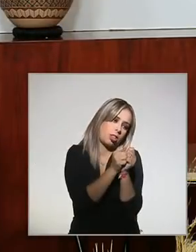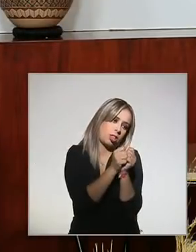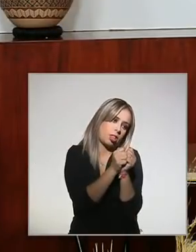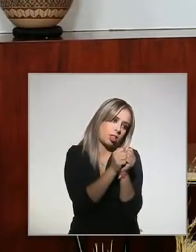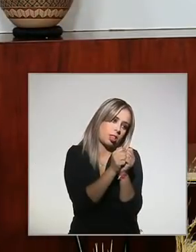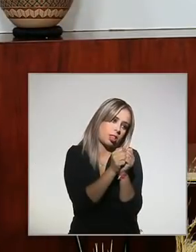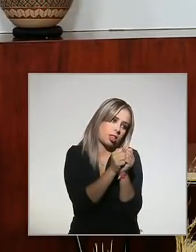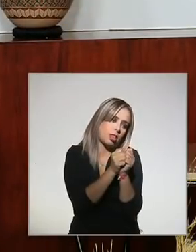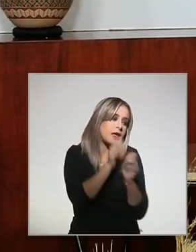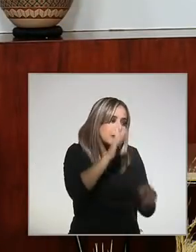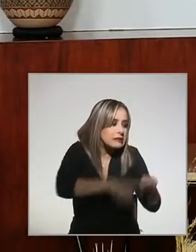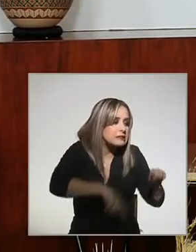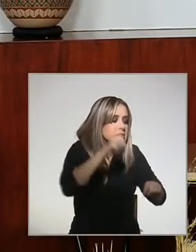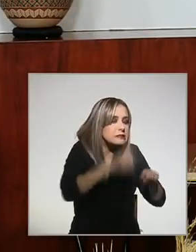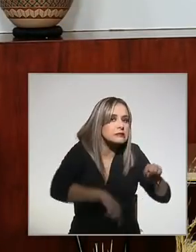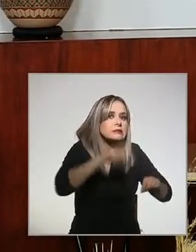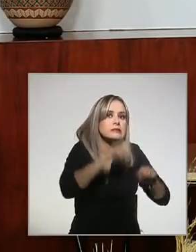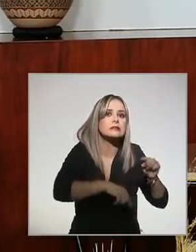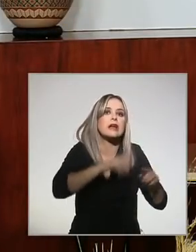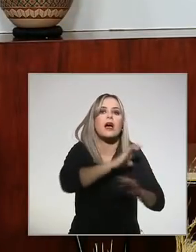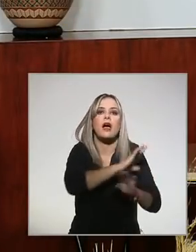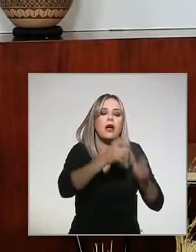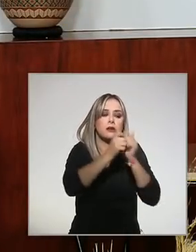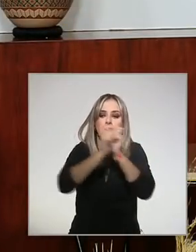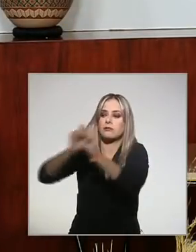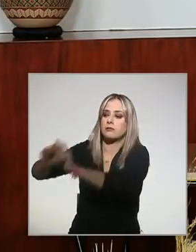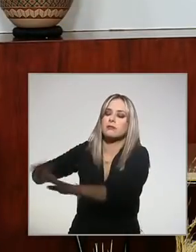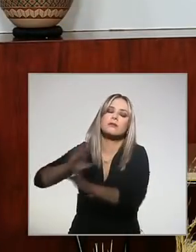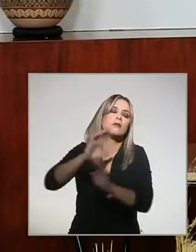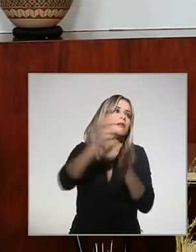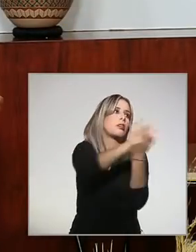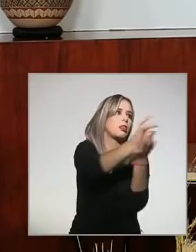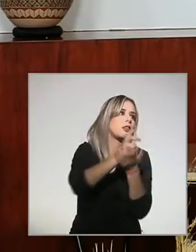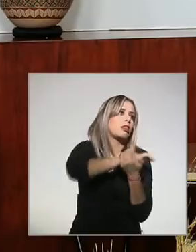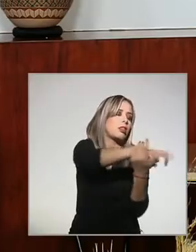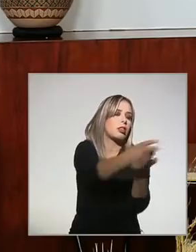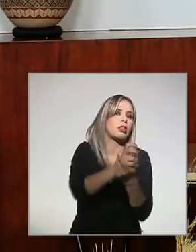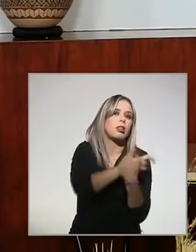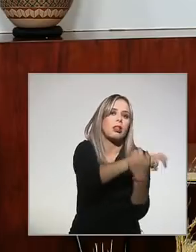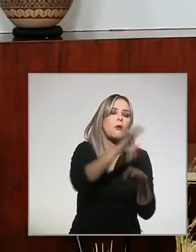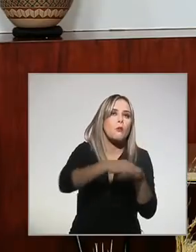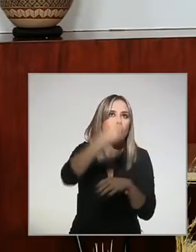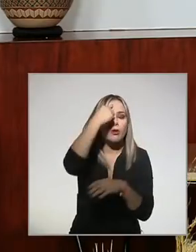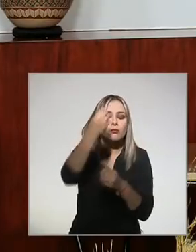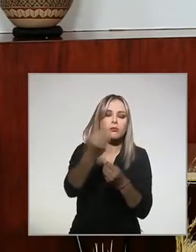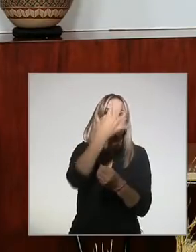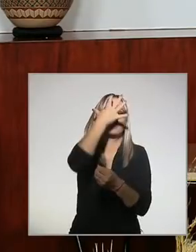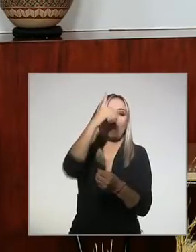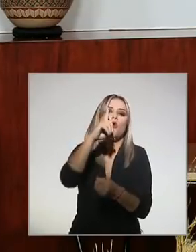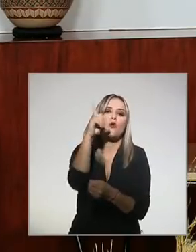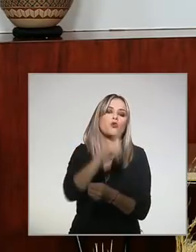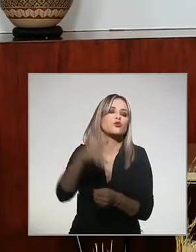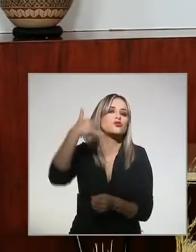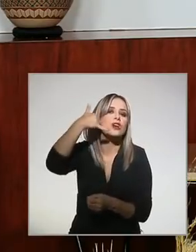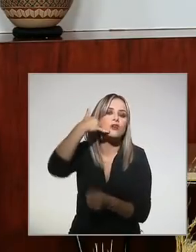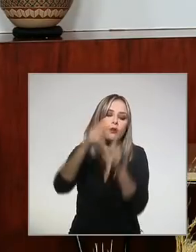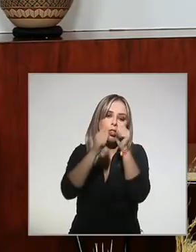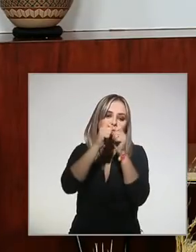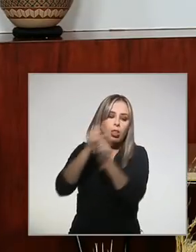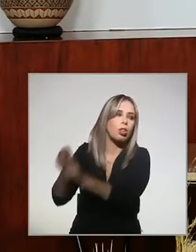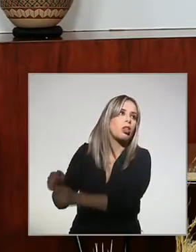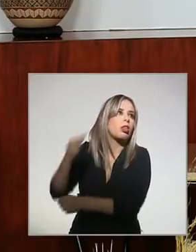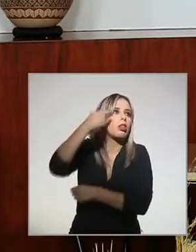crecimiento y de desarrollo, que es el sueño. Son los ciclos de sueño. Entonces, de verdad, sí hay muchos elementos que tomar en